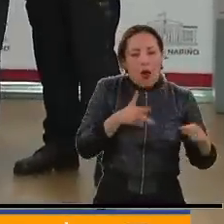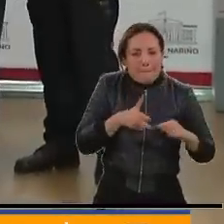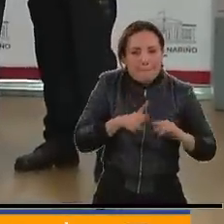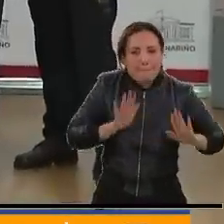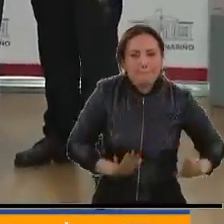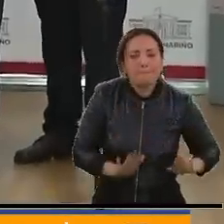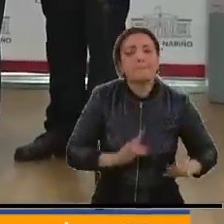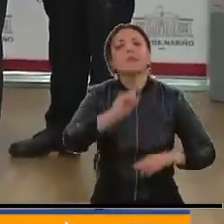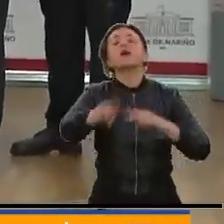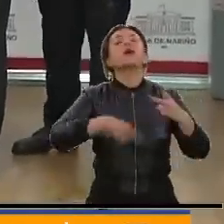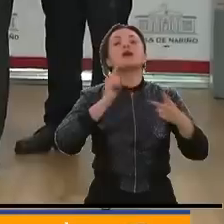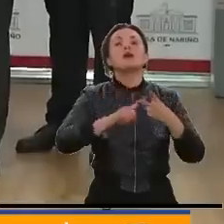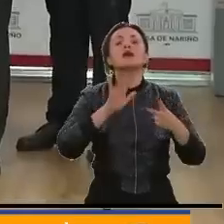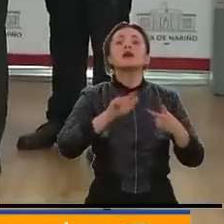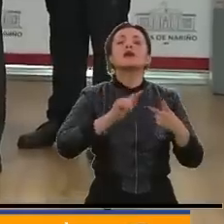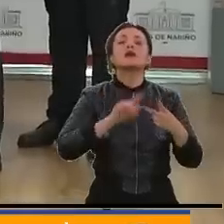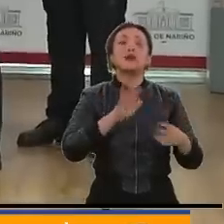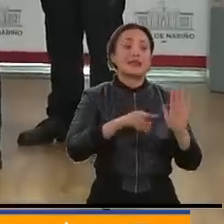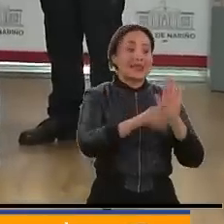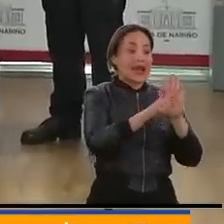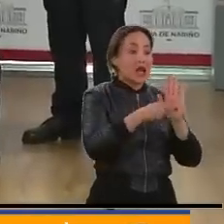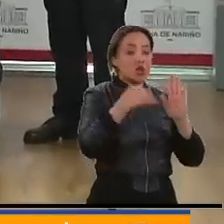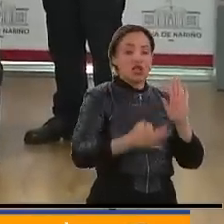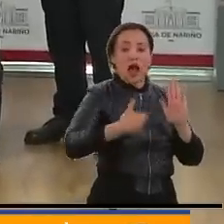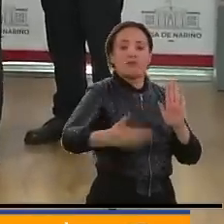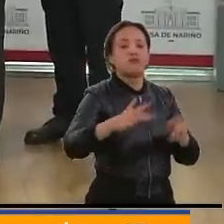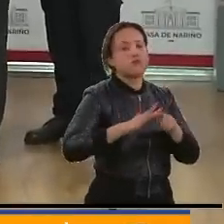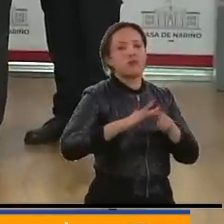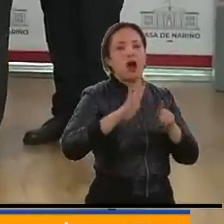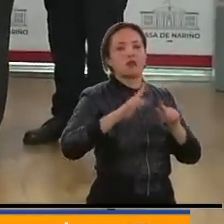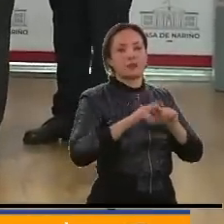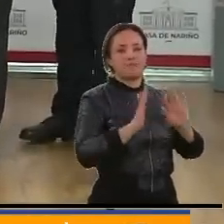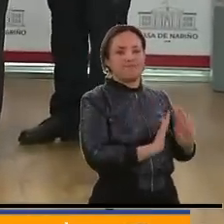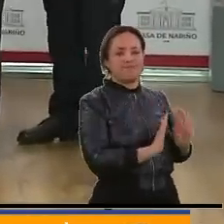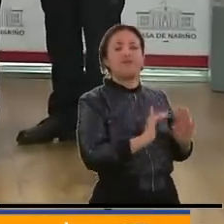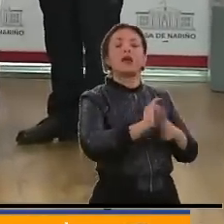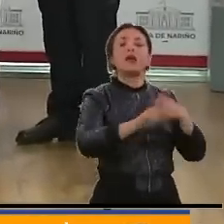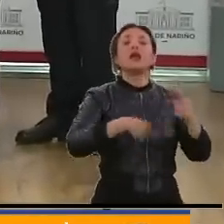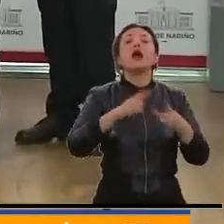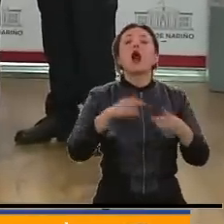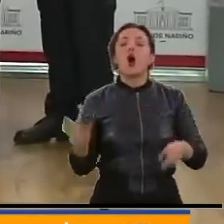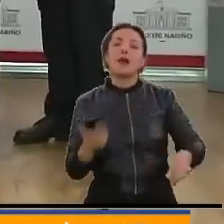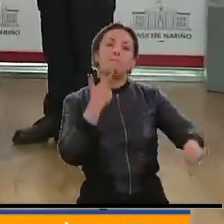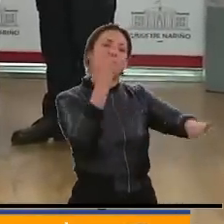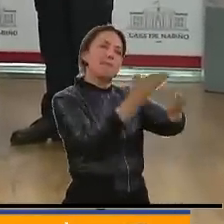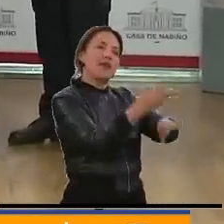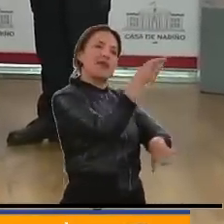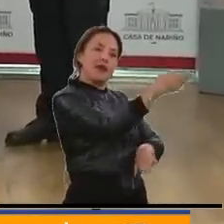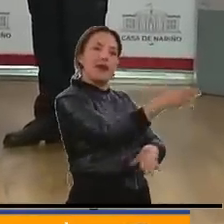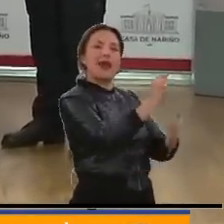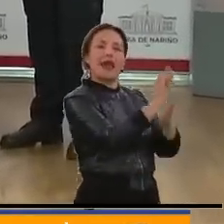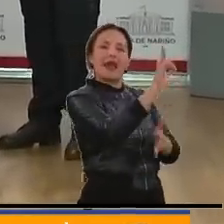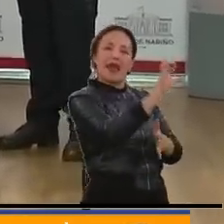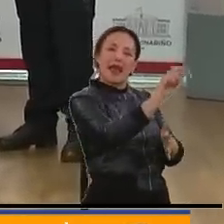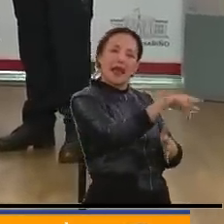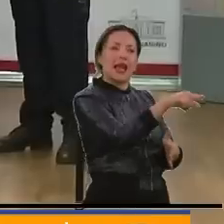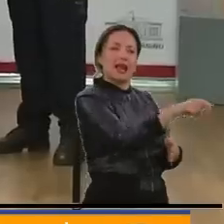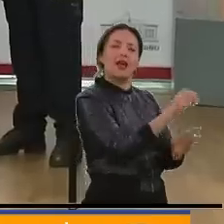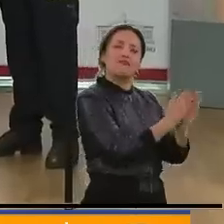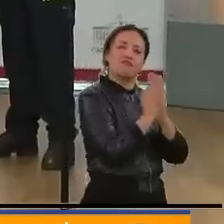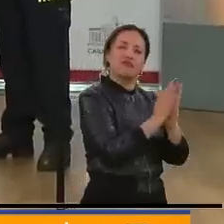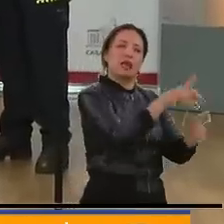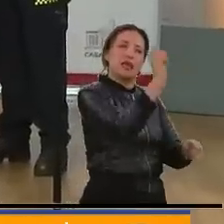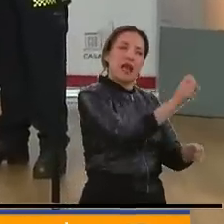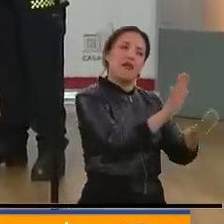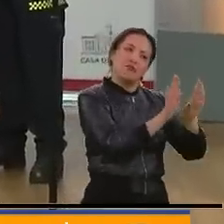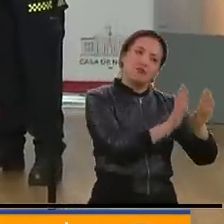el gobierno le pide al Ejército de Liberación Nacional que declare una tregua, atendiendo el clamor y el llamado de los colombianos para la